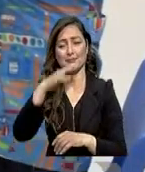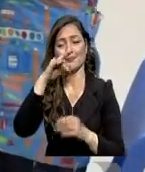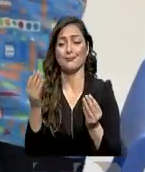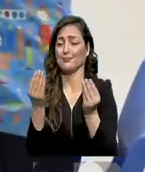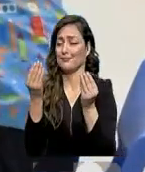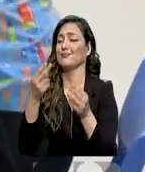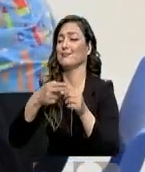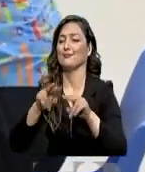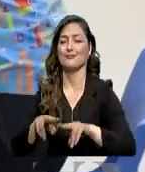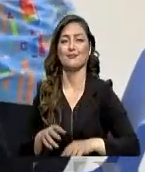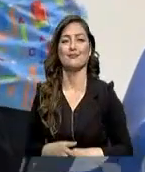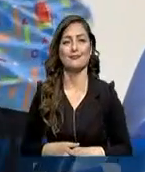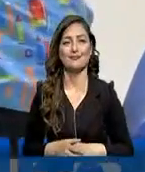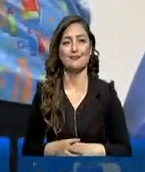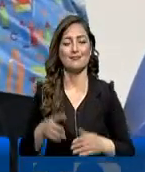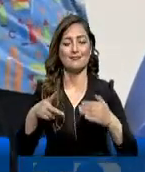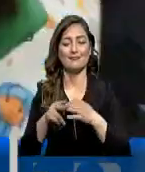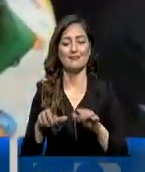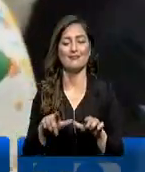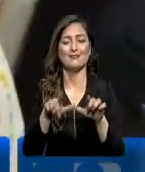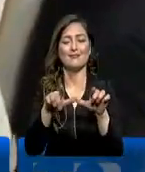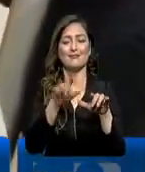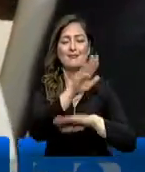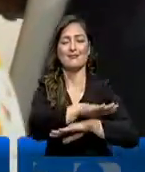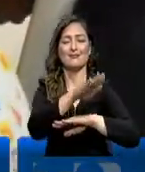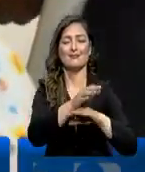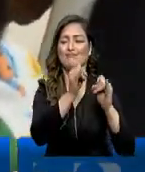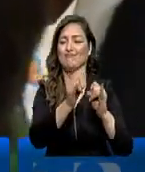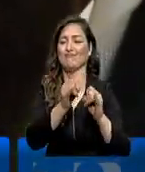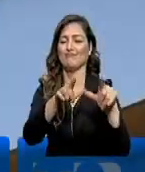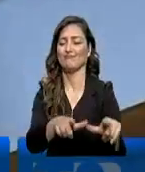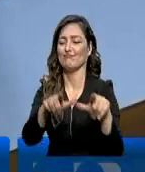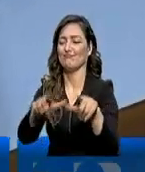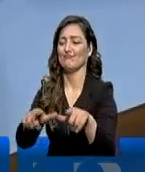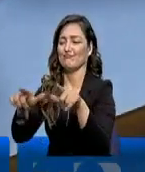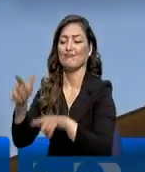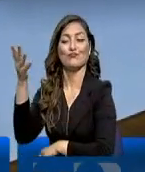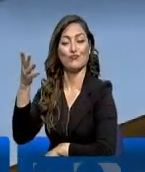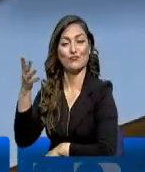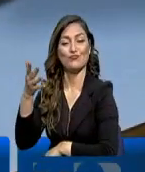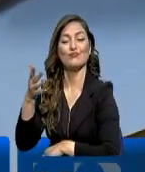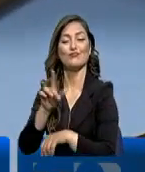de inauguración se entregó un diploma escolar a cada alumno y un presente de parte de los docentes y personal de